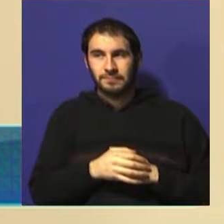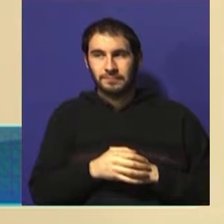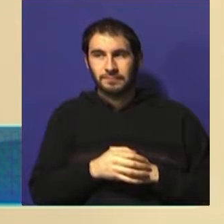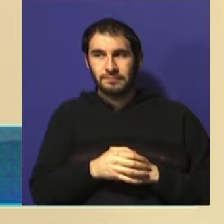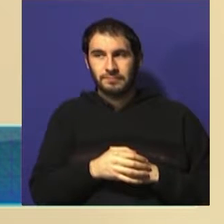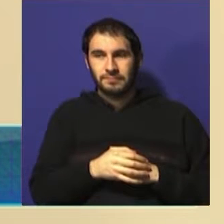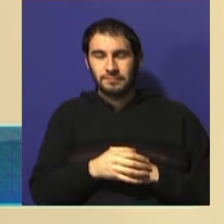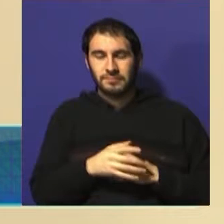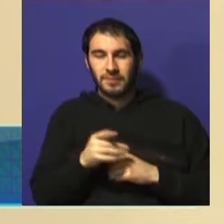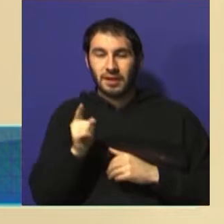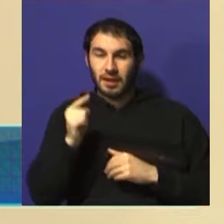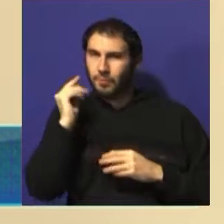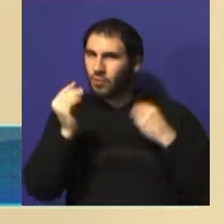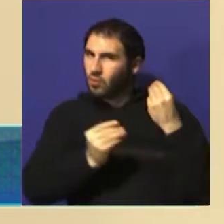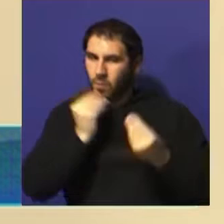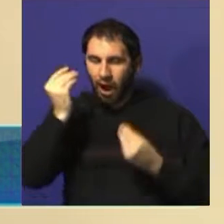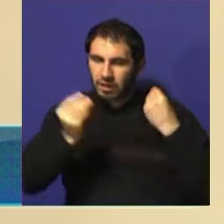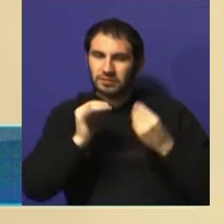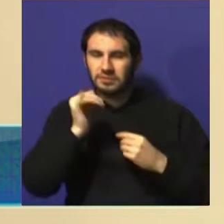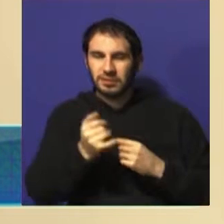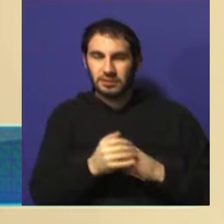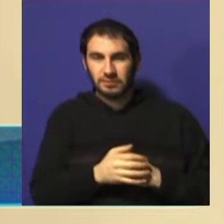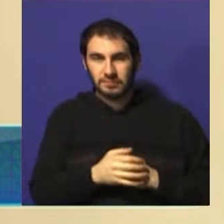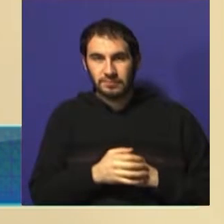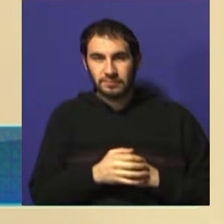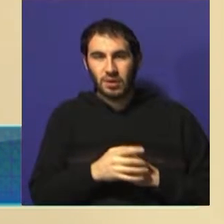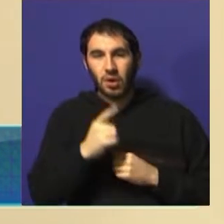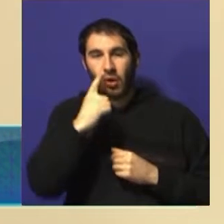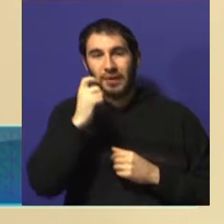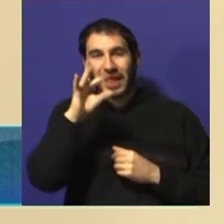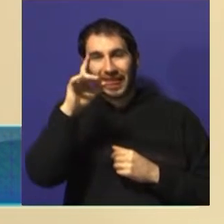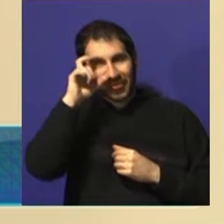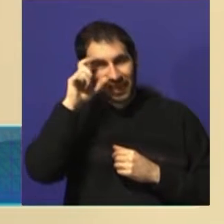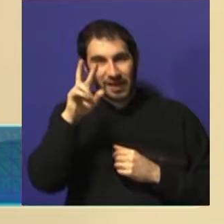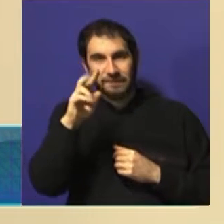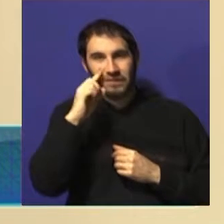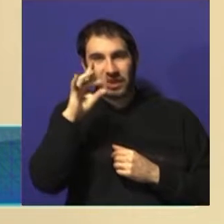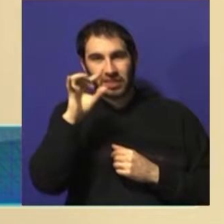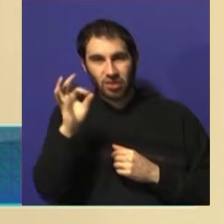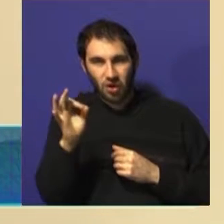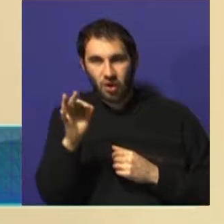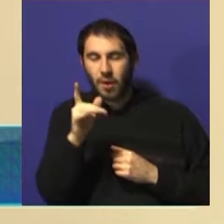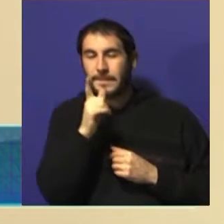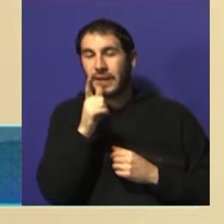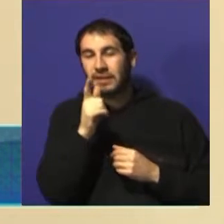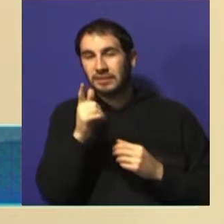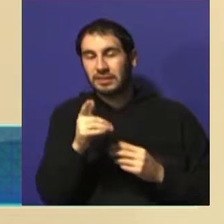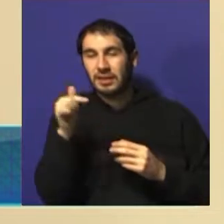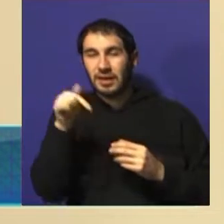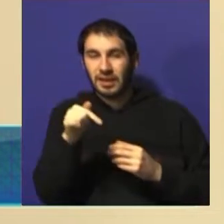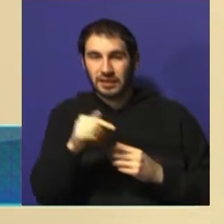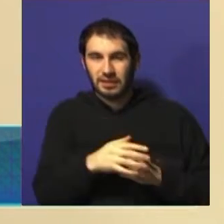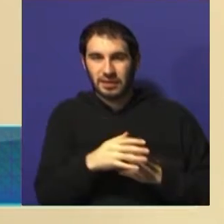que debe estar preocupado, muy preocupado, Julio De Vido, que es supuestamente dentro de la estructura,